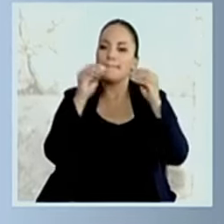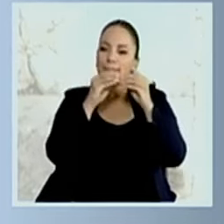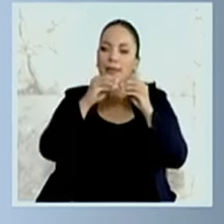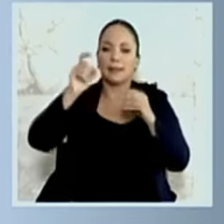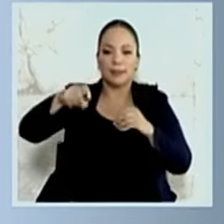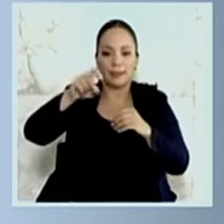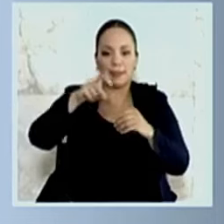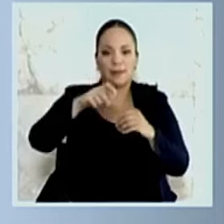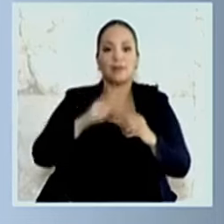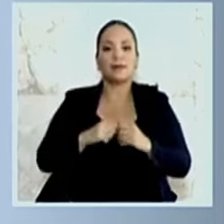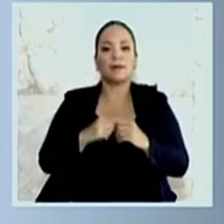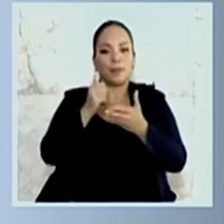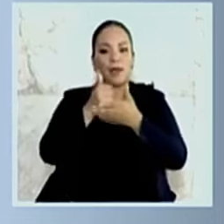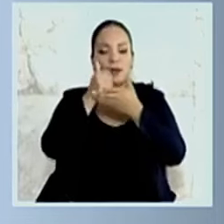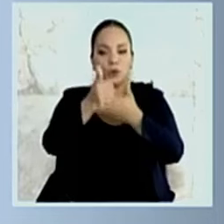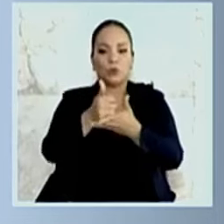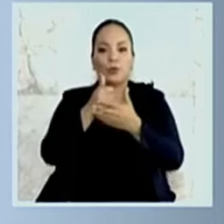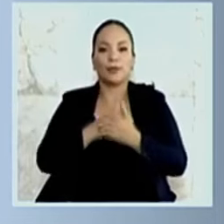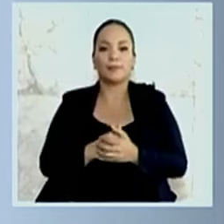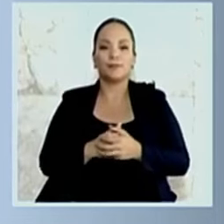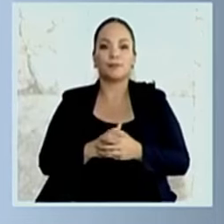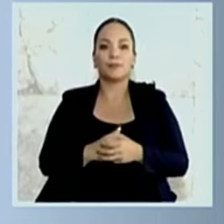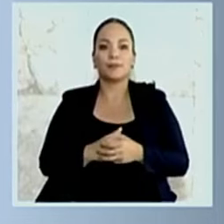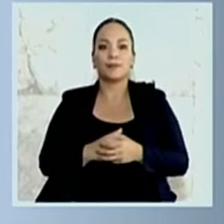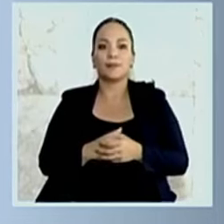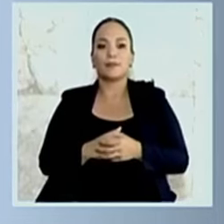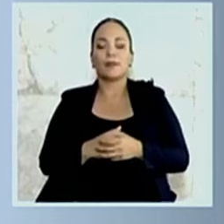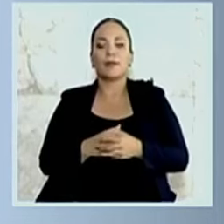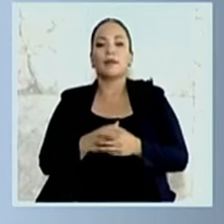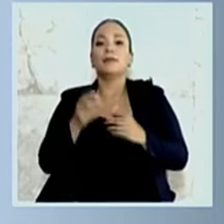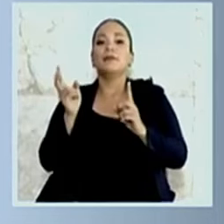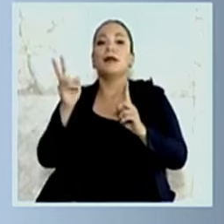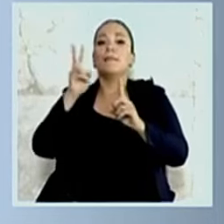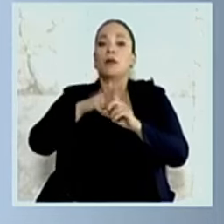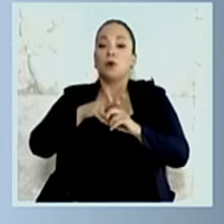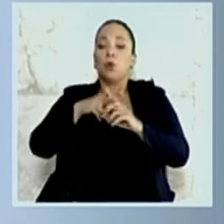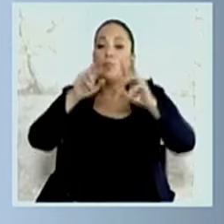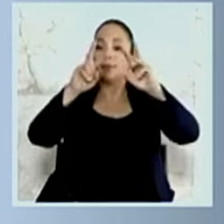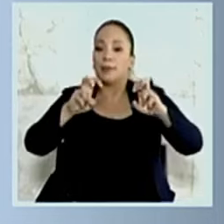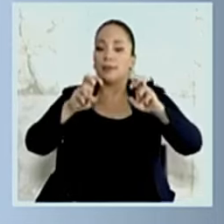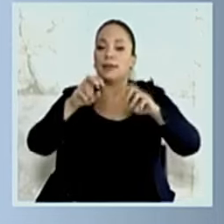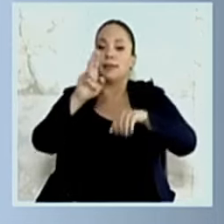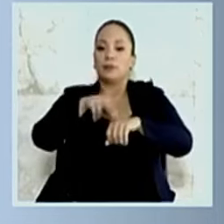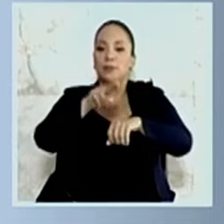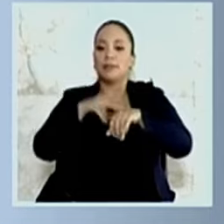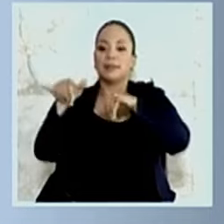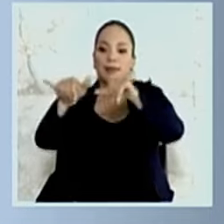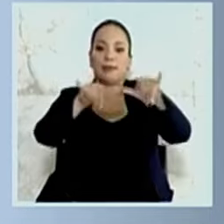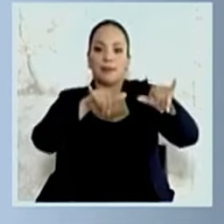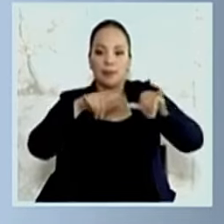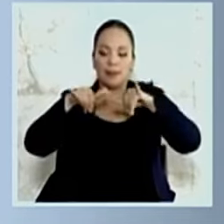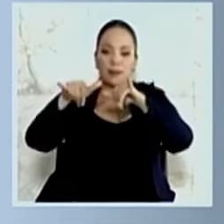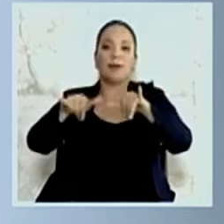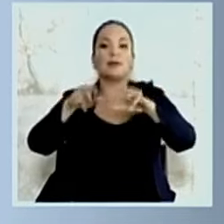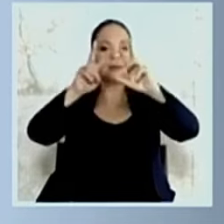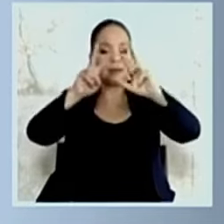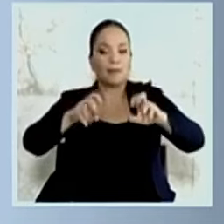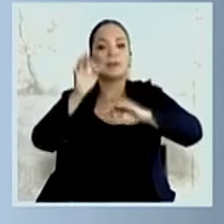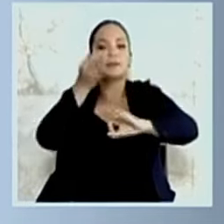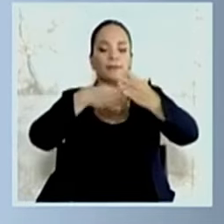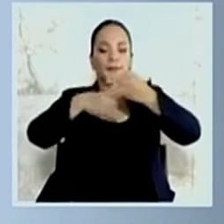reforzar con docentes, con recargos, con materiales a aquellos centros educativos que están más